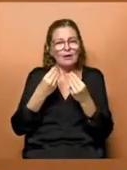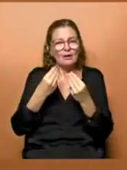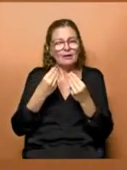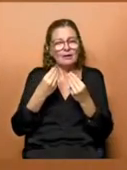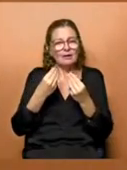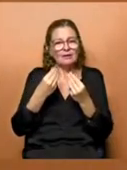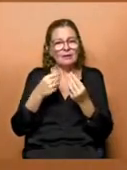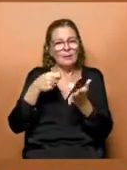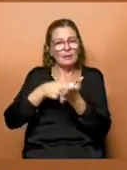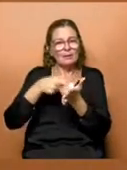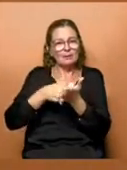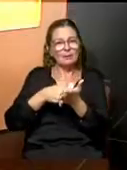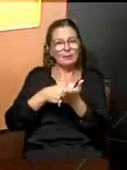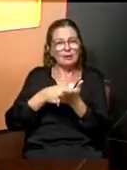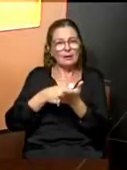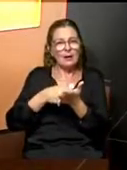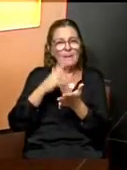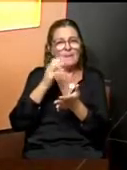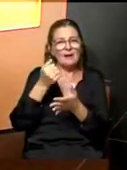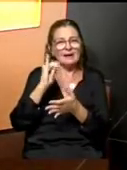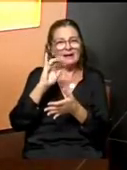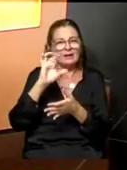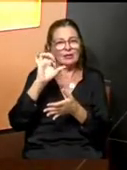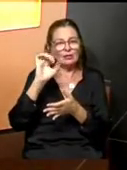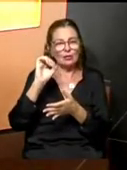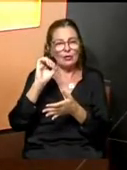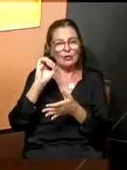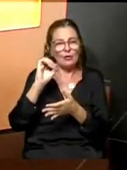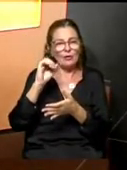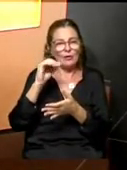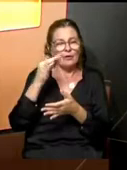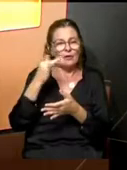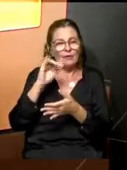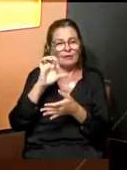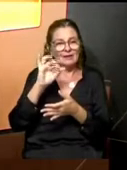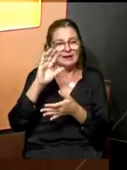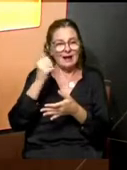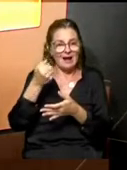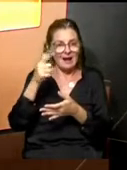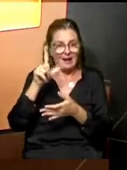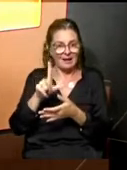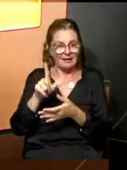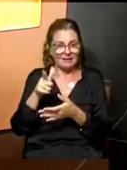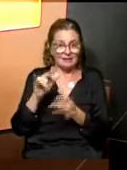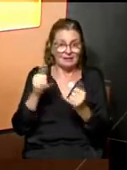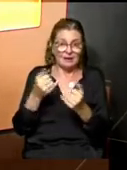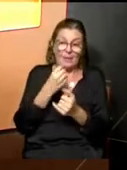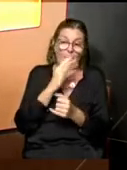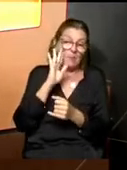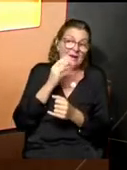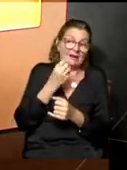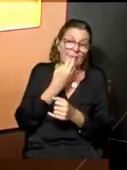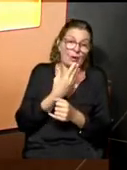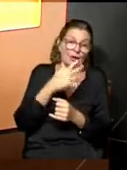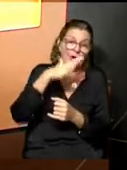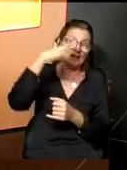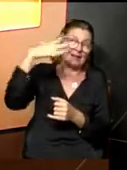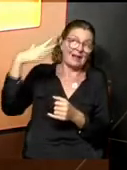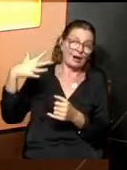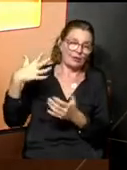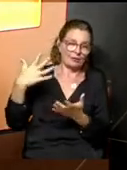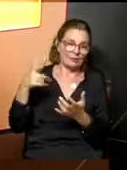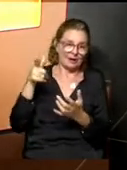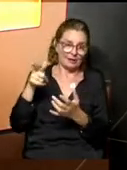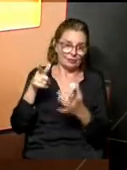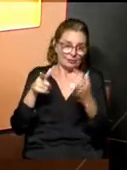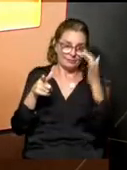grandes capitales que van a los paraísos fiscales. Qué gran tema los símbolos, ¿no? Paraíso fiscal. Ya parece bueno, ¿no? El cielo. Es paraíso para